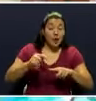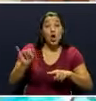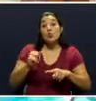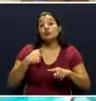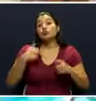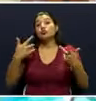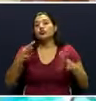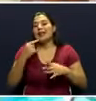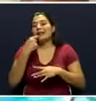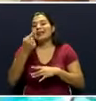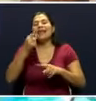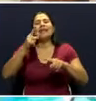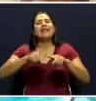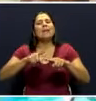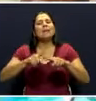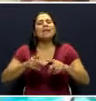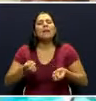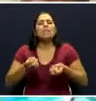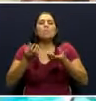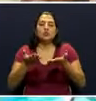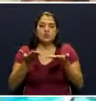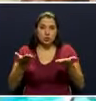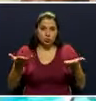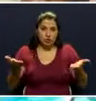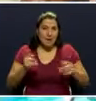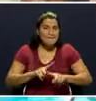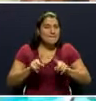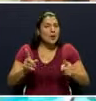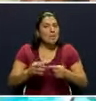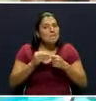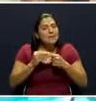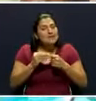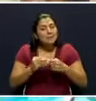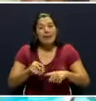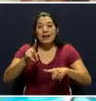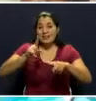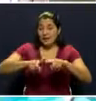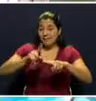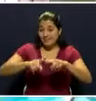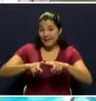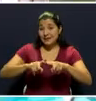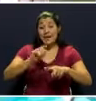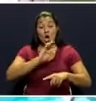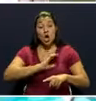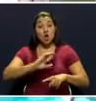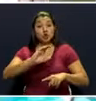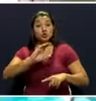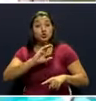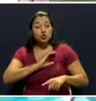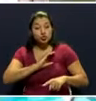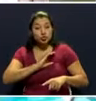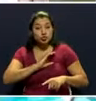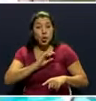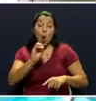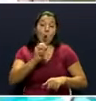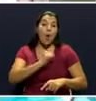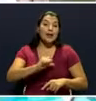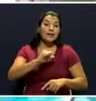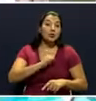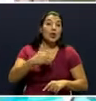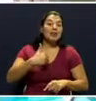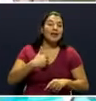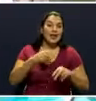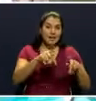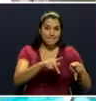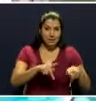anteriormente, depende de muchos factores, ¿verdad? Pero sobre todo son los factores del comportamiento social, porque el comportamiento